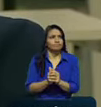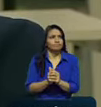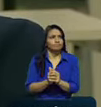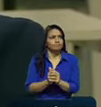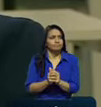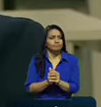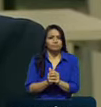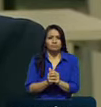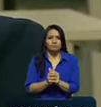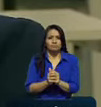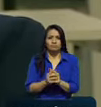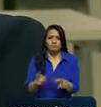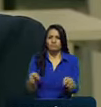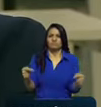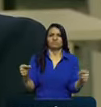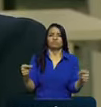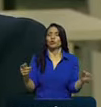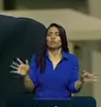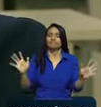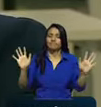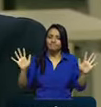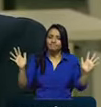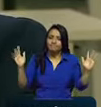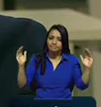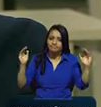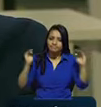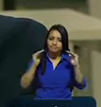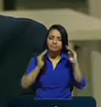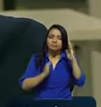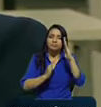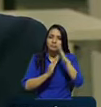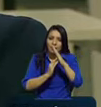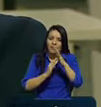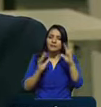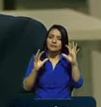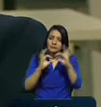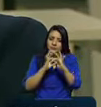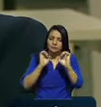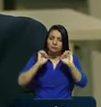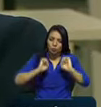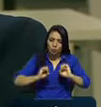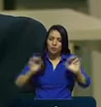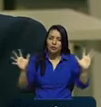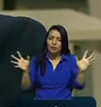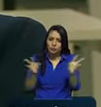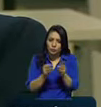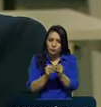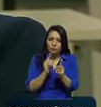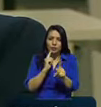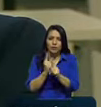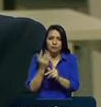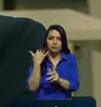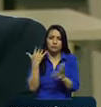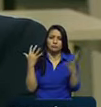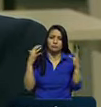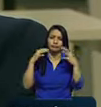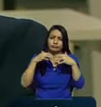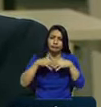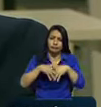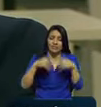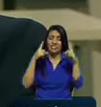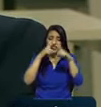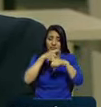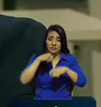los puños, abrir las manos para ir hacia un encuentro. No podemos salir de una crisis tan complicada como la